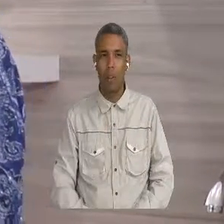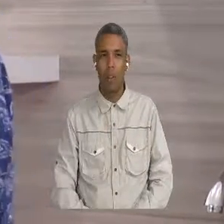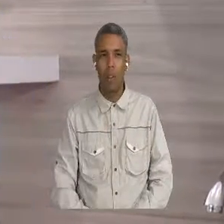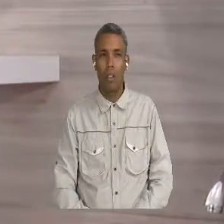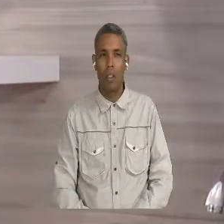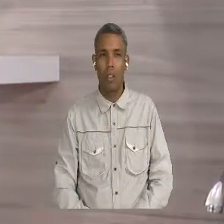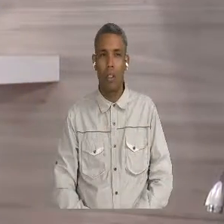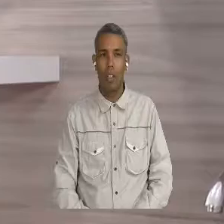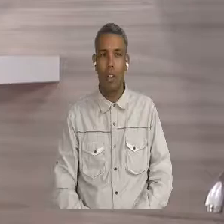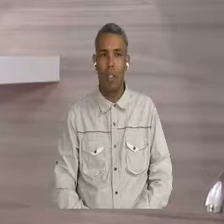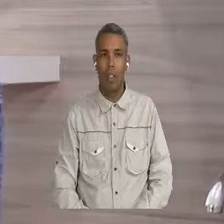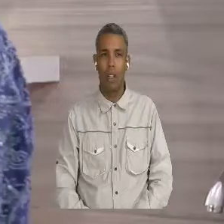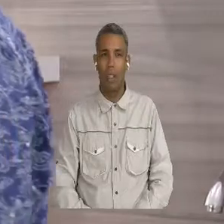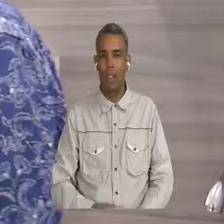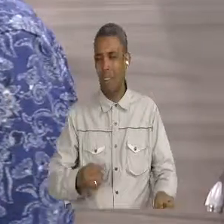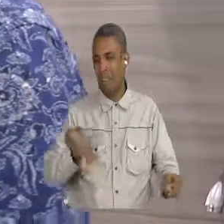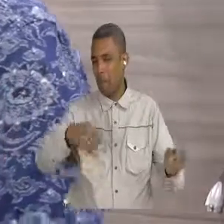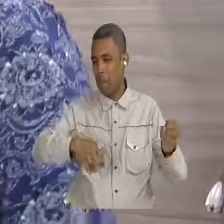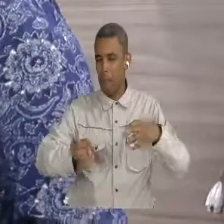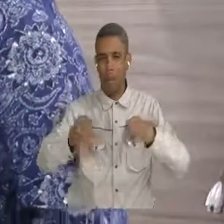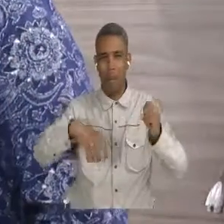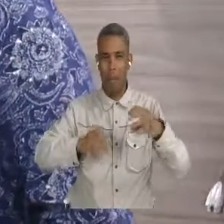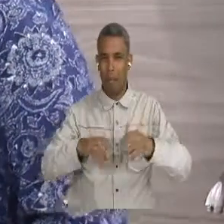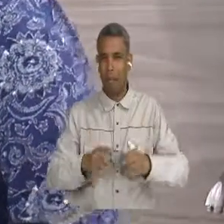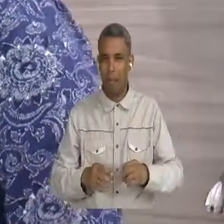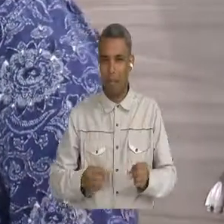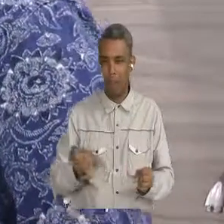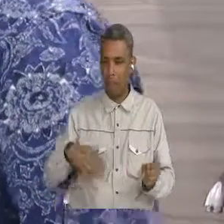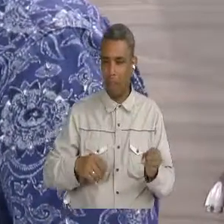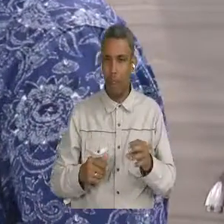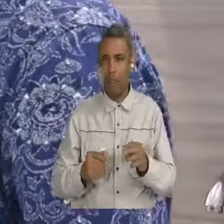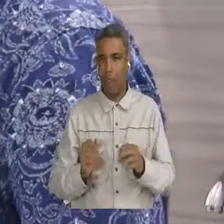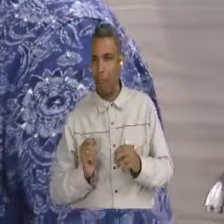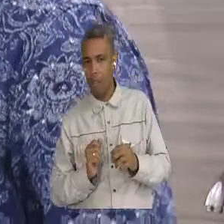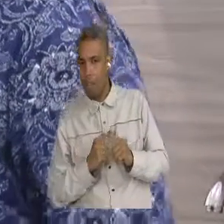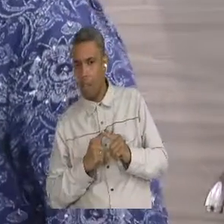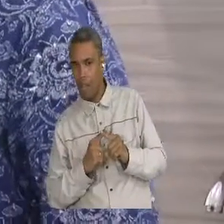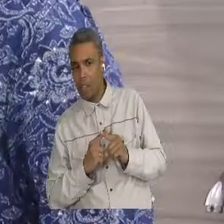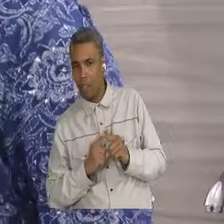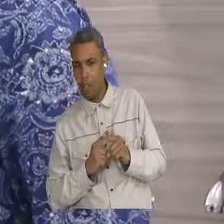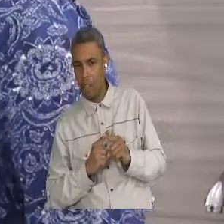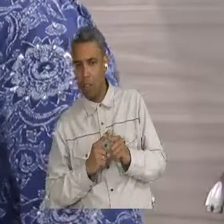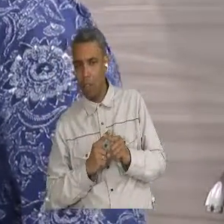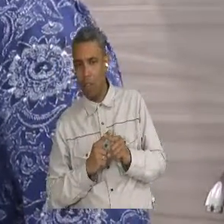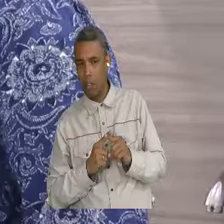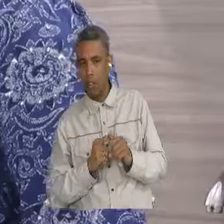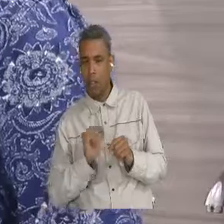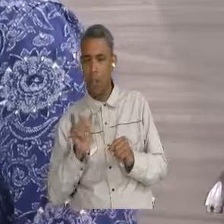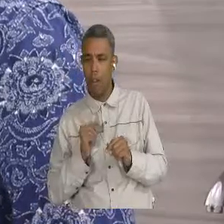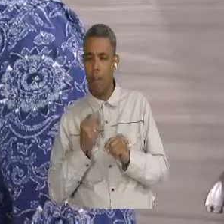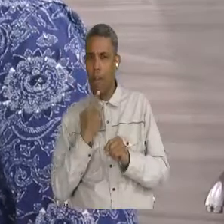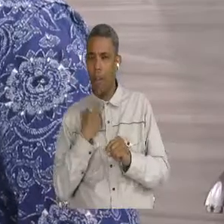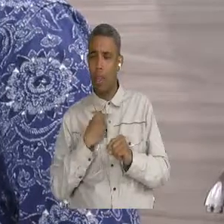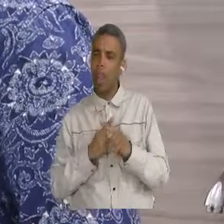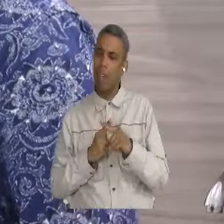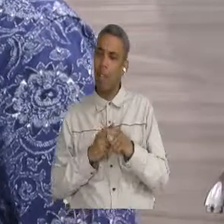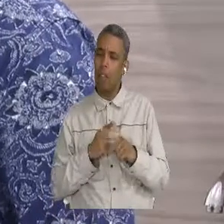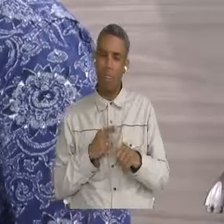con el Maggi o con cositas así. Entonces me dicen, no, que eche medio y entonces llego hecho uno entero. Que papeleta de color,